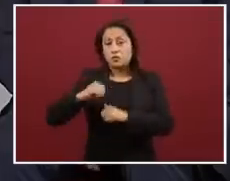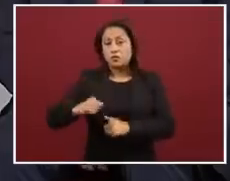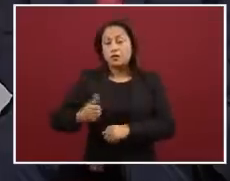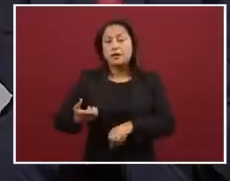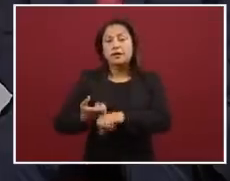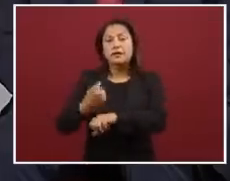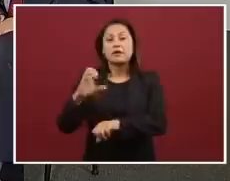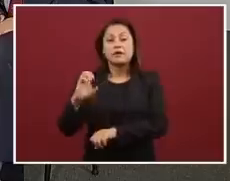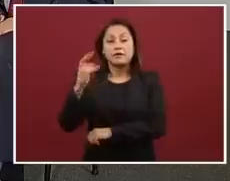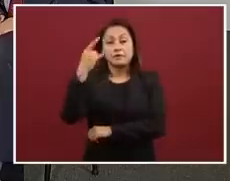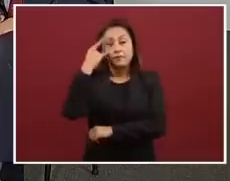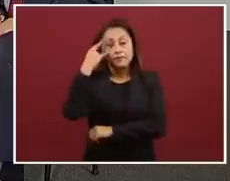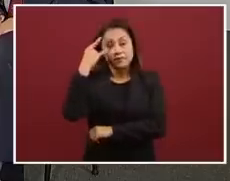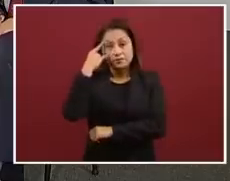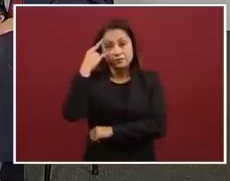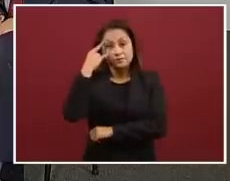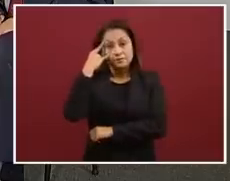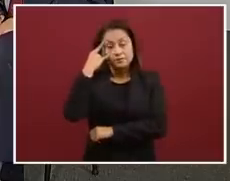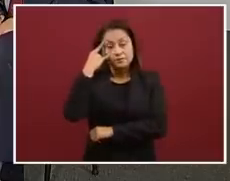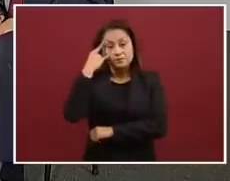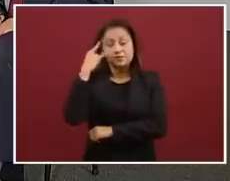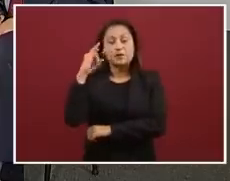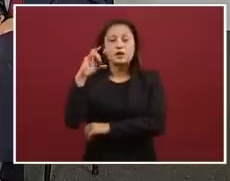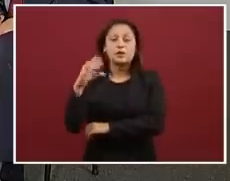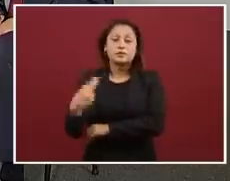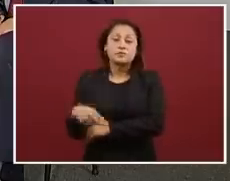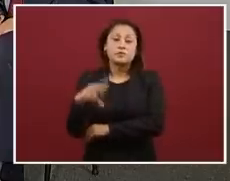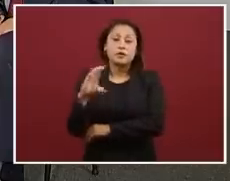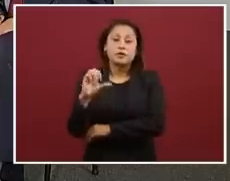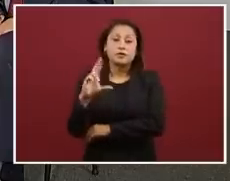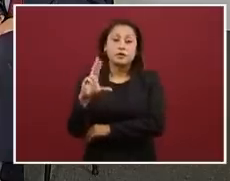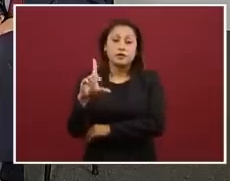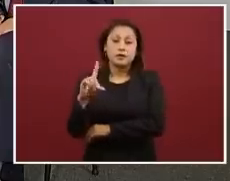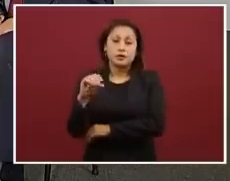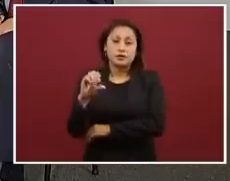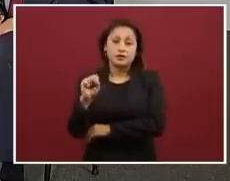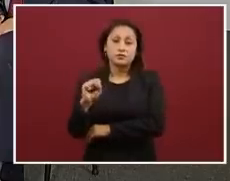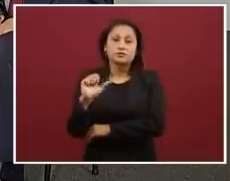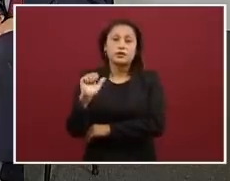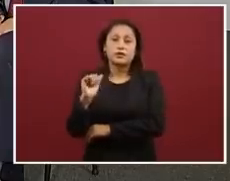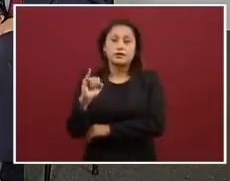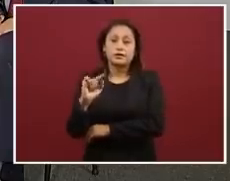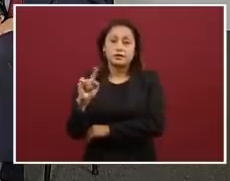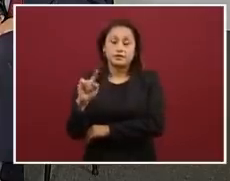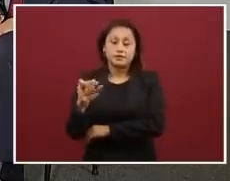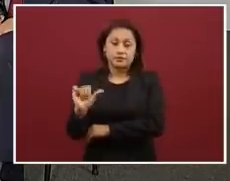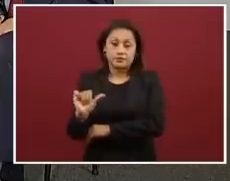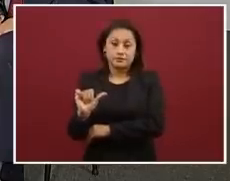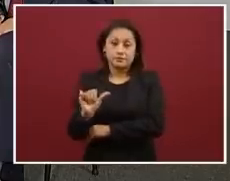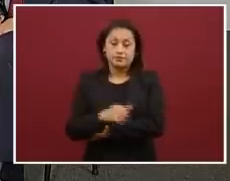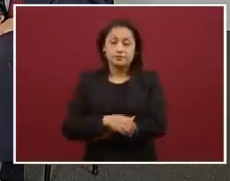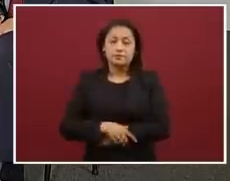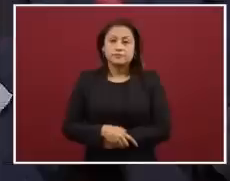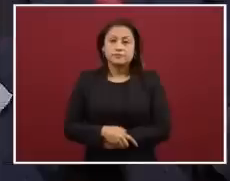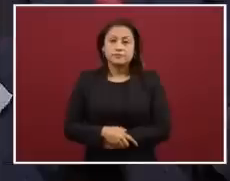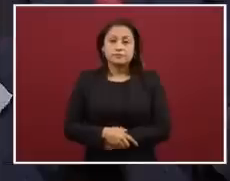Campeche, Carlos Miguel Aiza González.